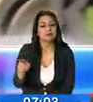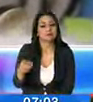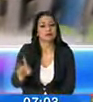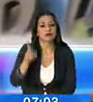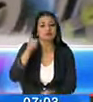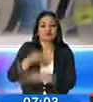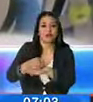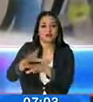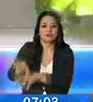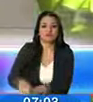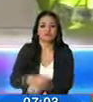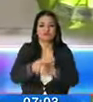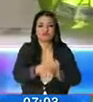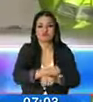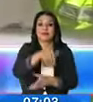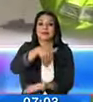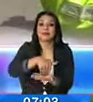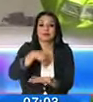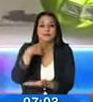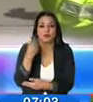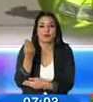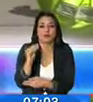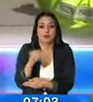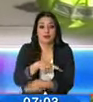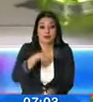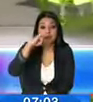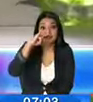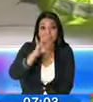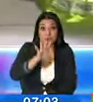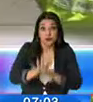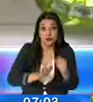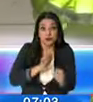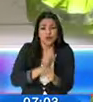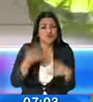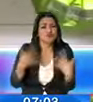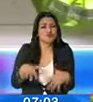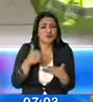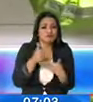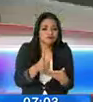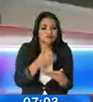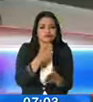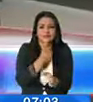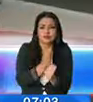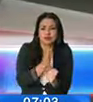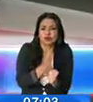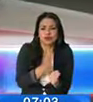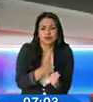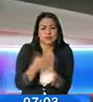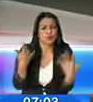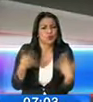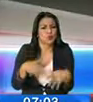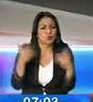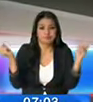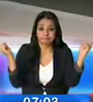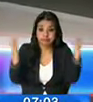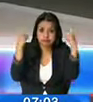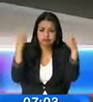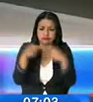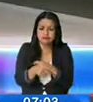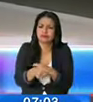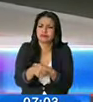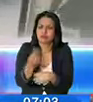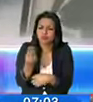en un centro para menores mientras del niño de 5 años recibe ayuda psicológica para superar la afectación que enfrenta a su corta edad